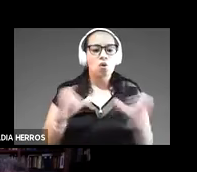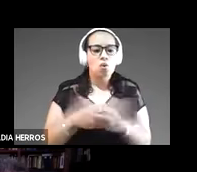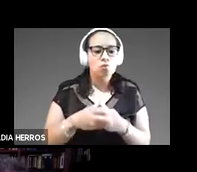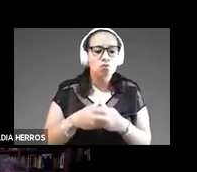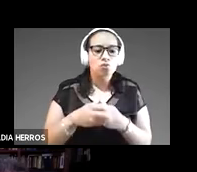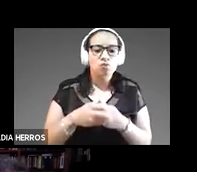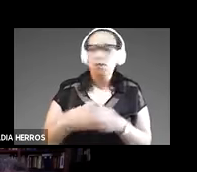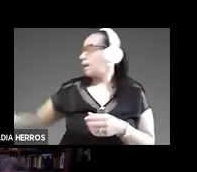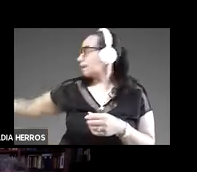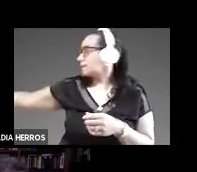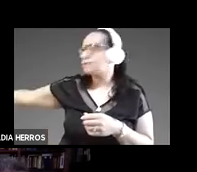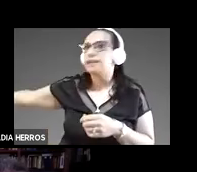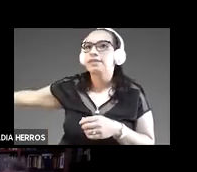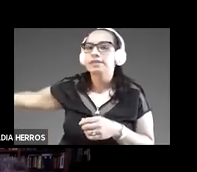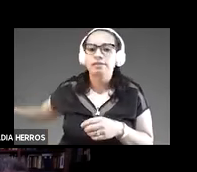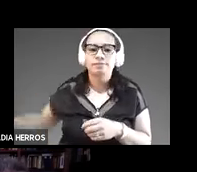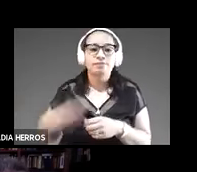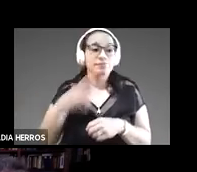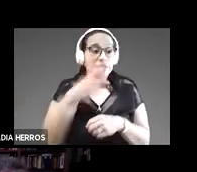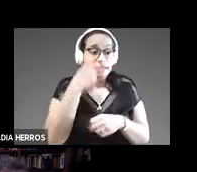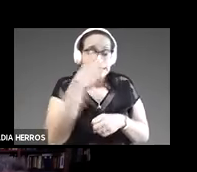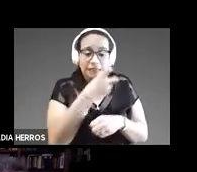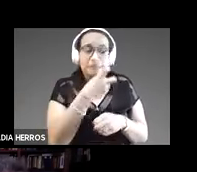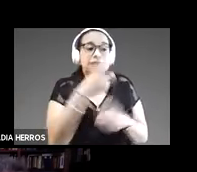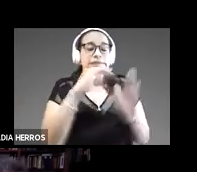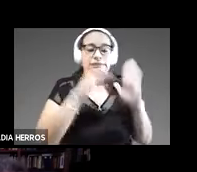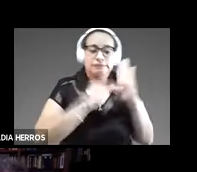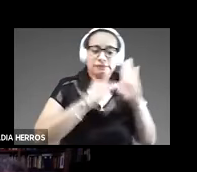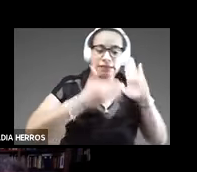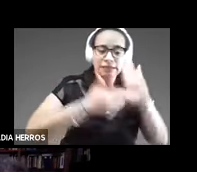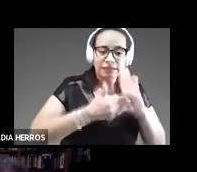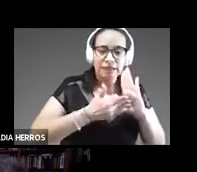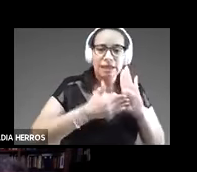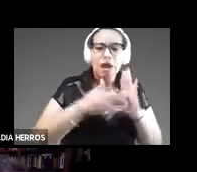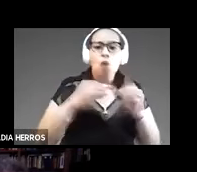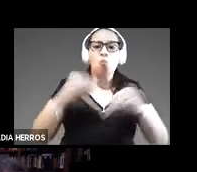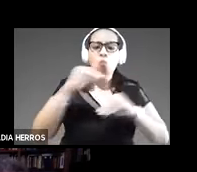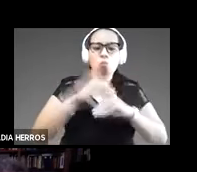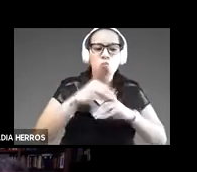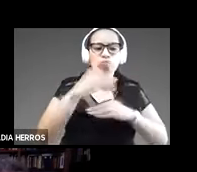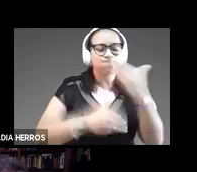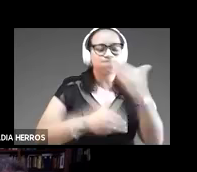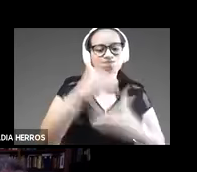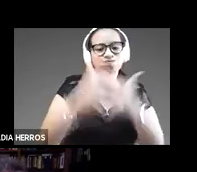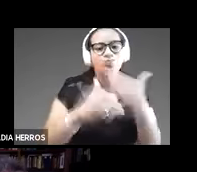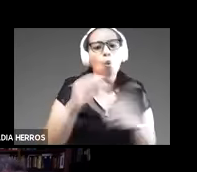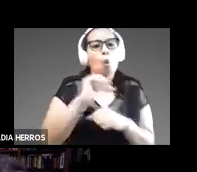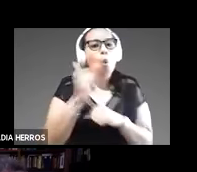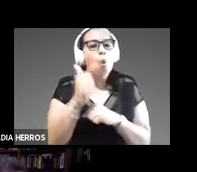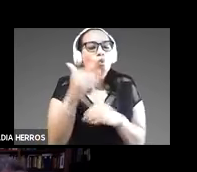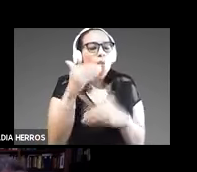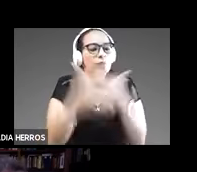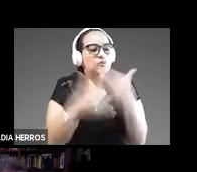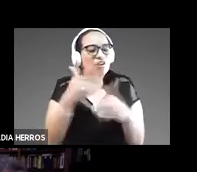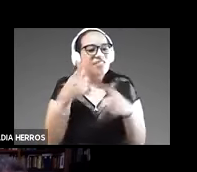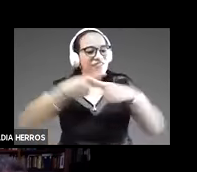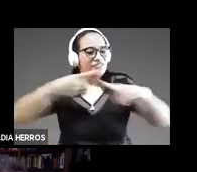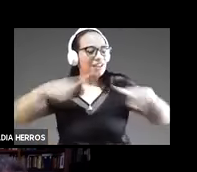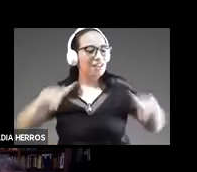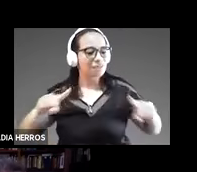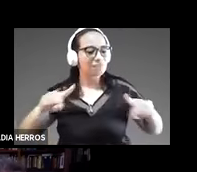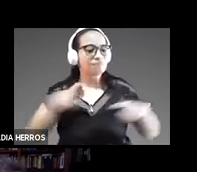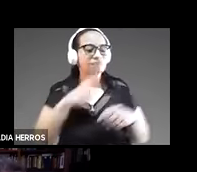decir que estas estrategias han puesto en marcha otro proceso, ¿sí? Y que tiene